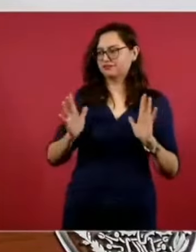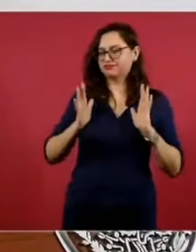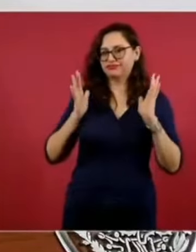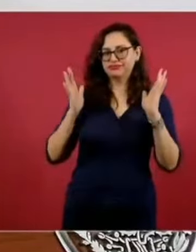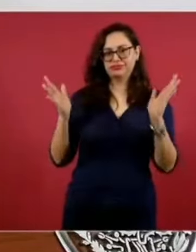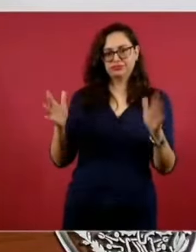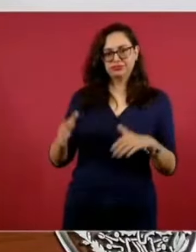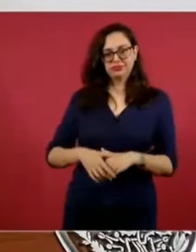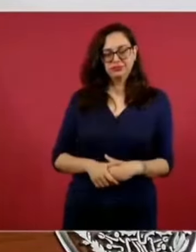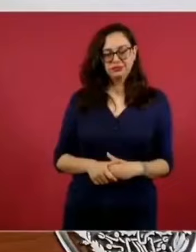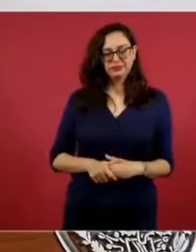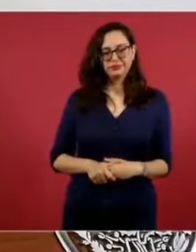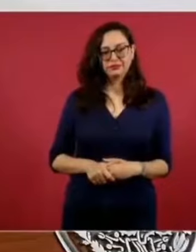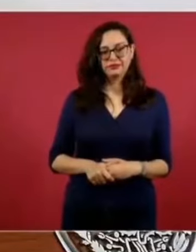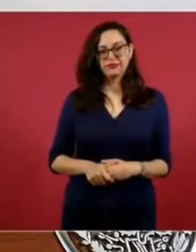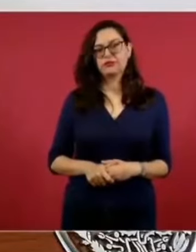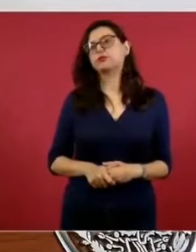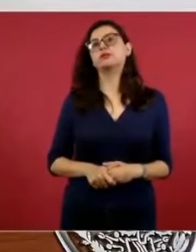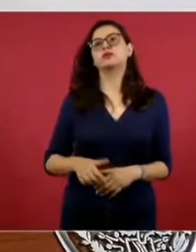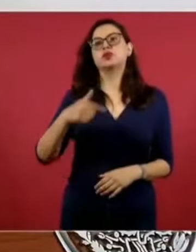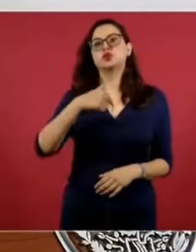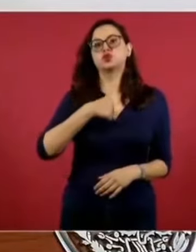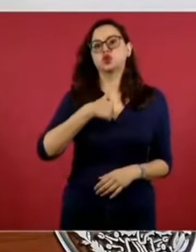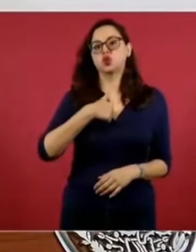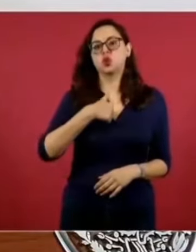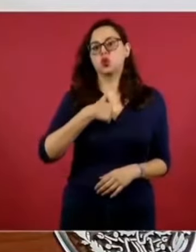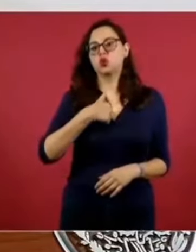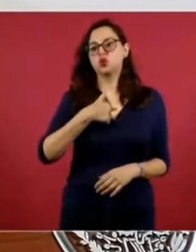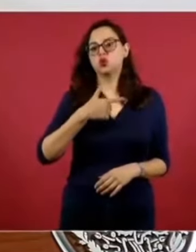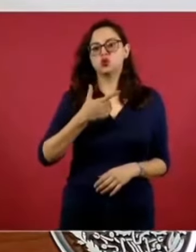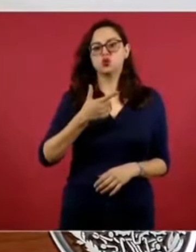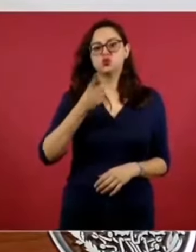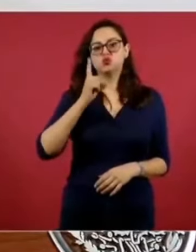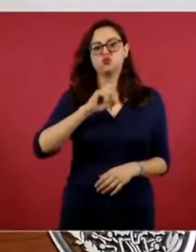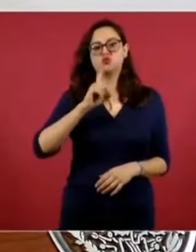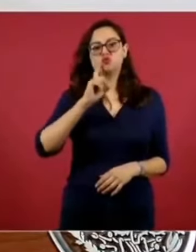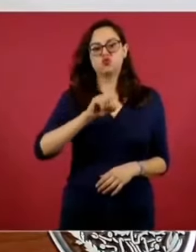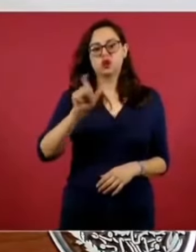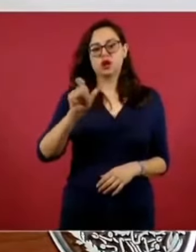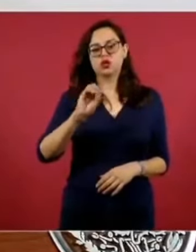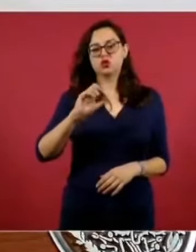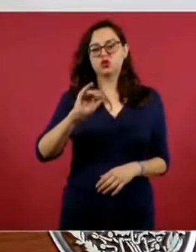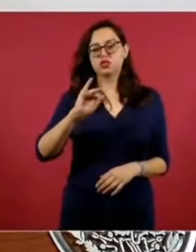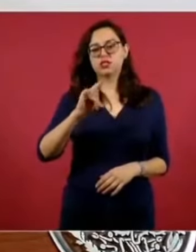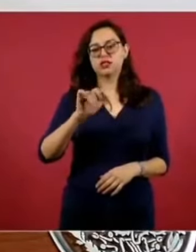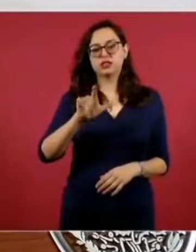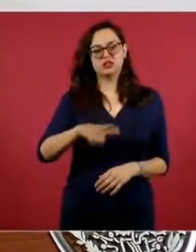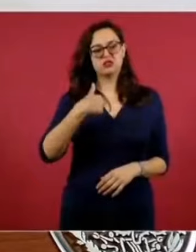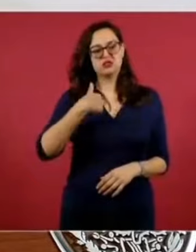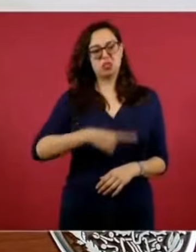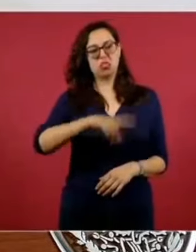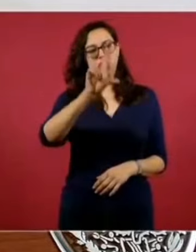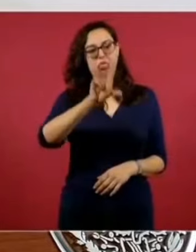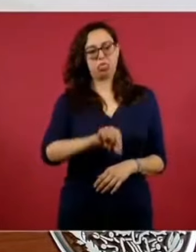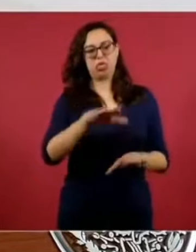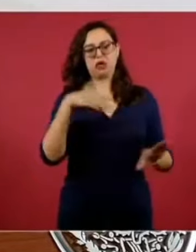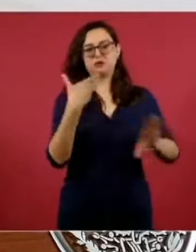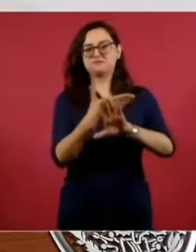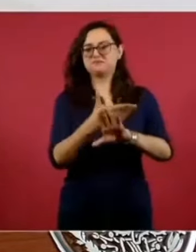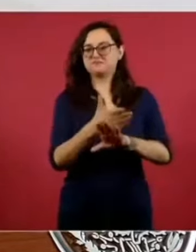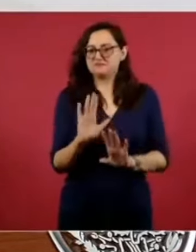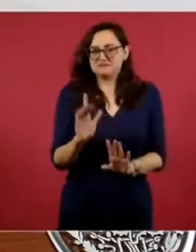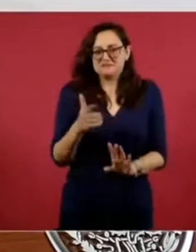infraccionar con el supuesto de que yo había hablado mal de la señora sochil y no fue así pero